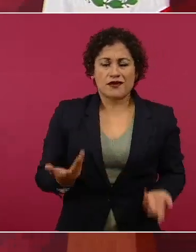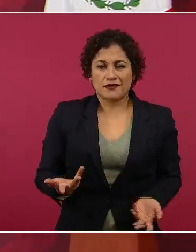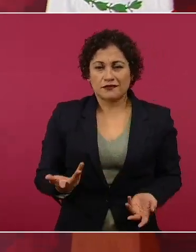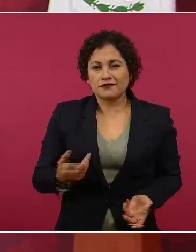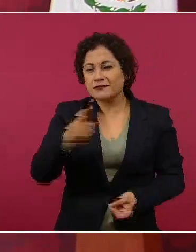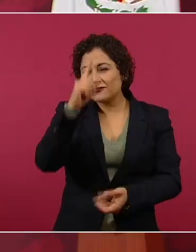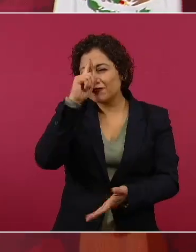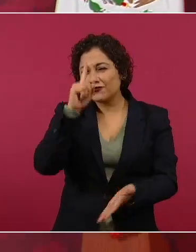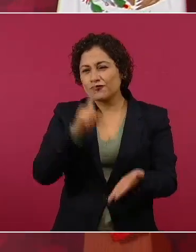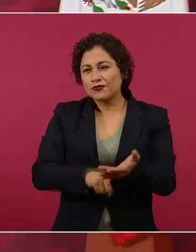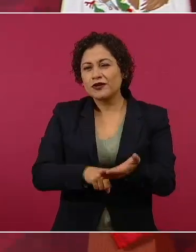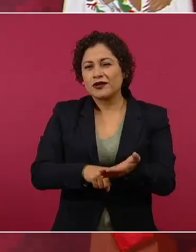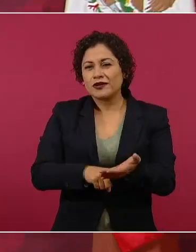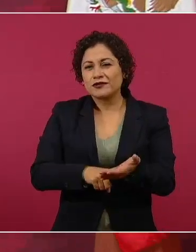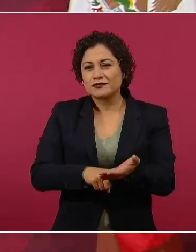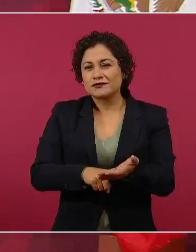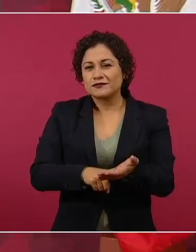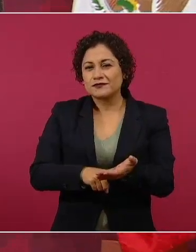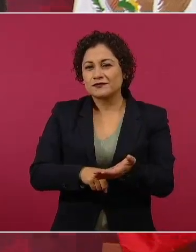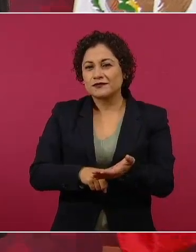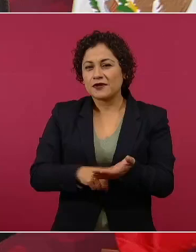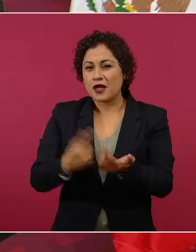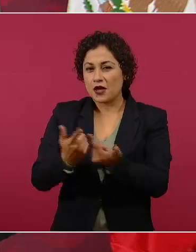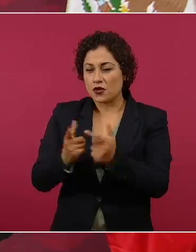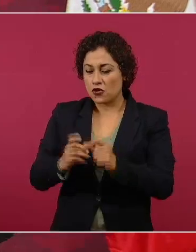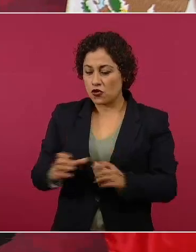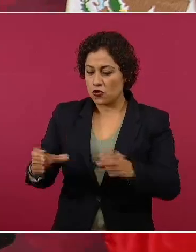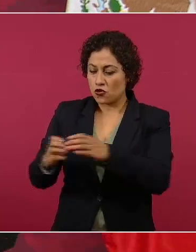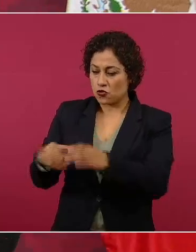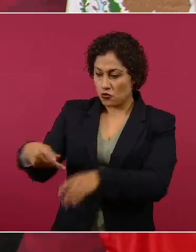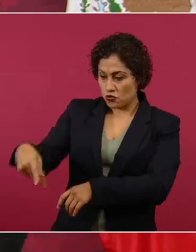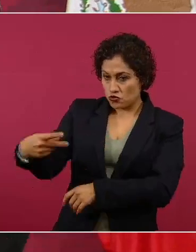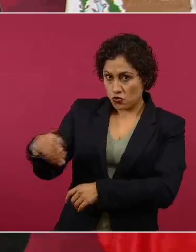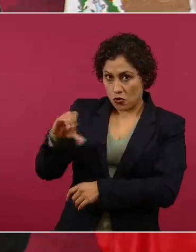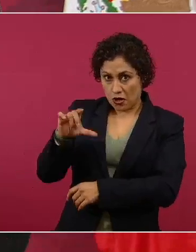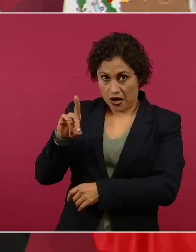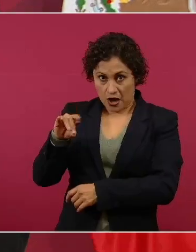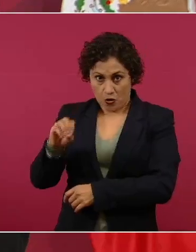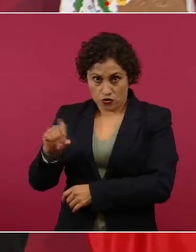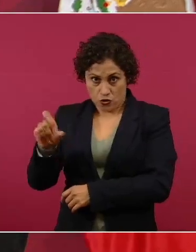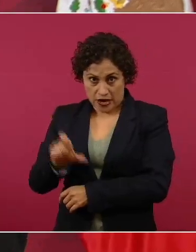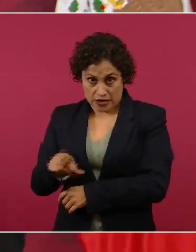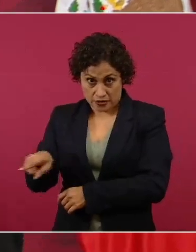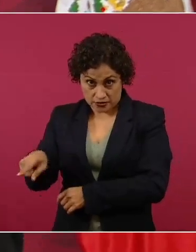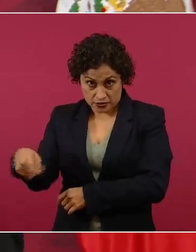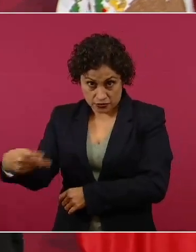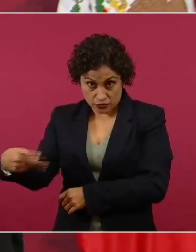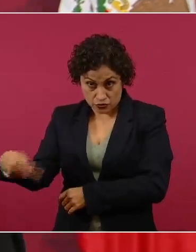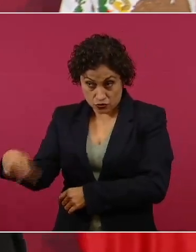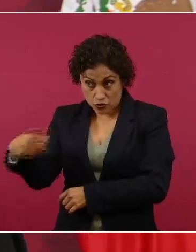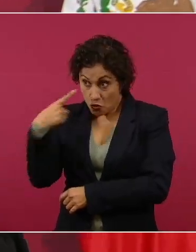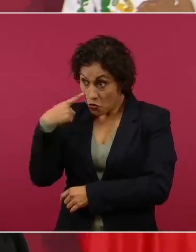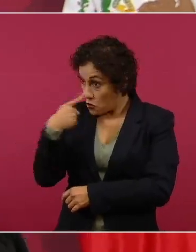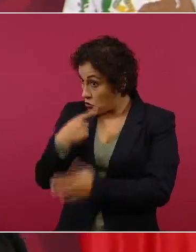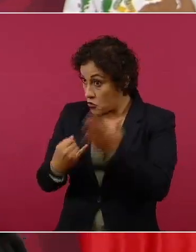que va a ser el grupo de Claudio X González los que van a decidir el futuro del